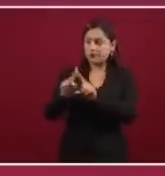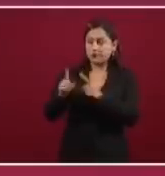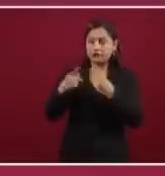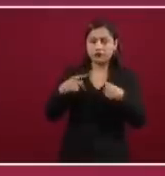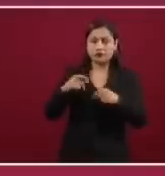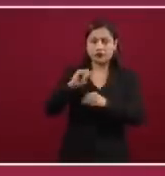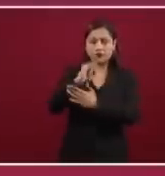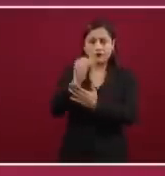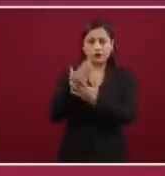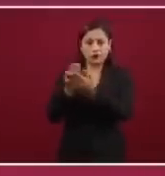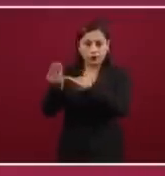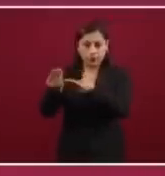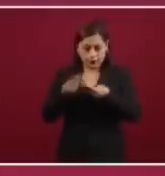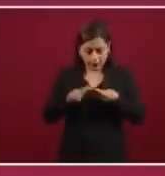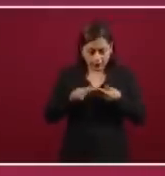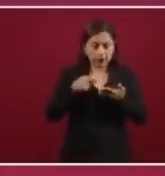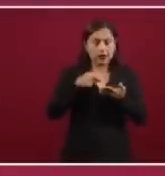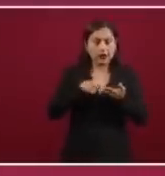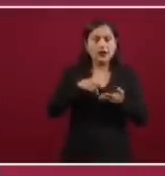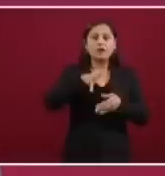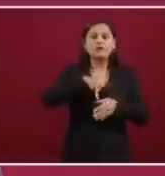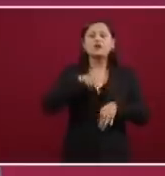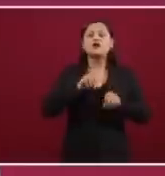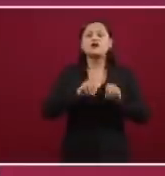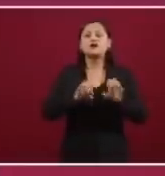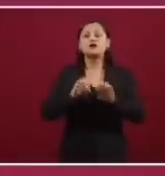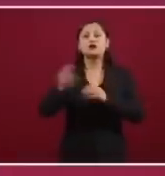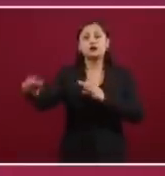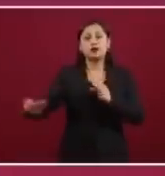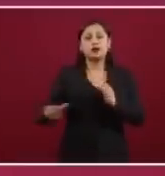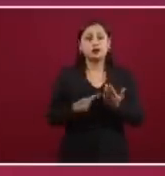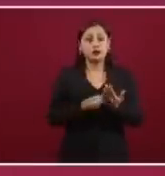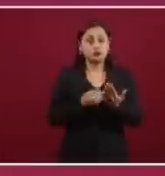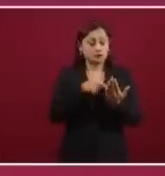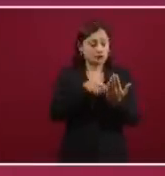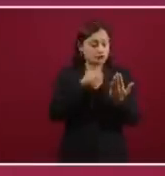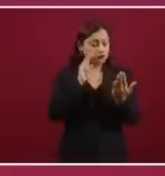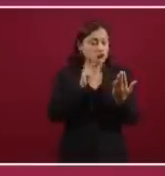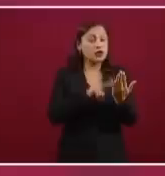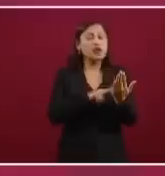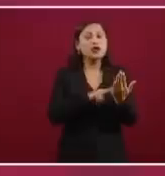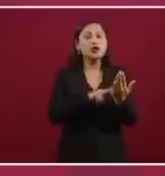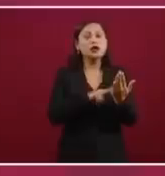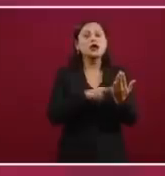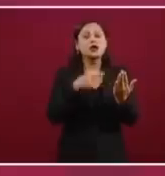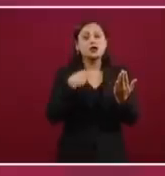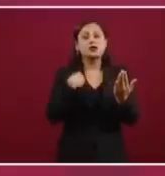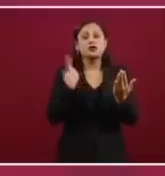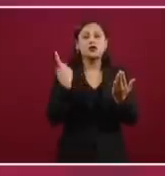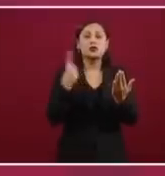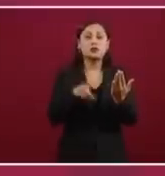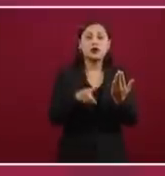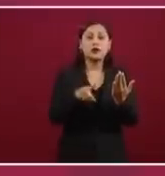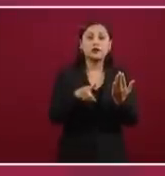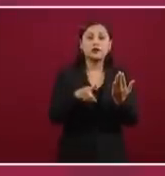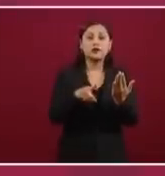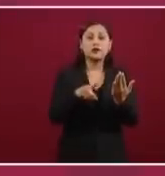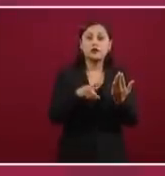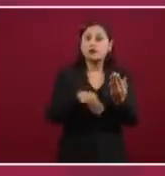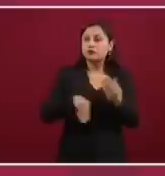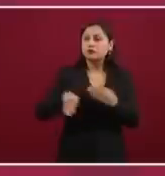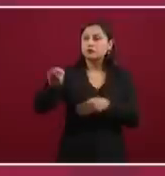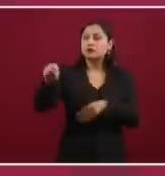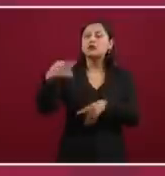llega a mi oficina, la instrucción es remitirlo a la autoridad